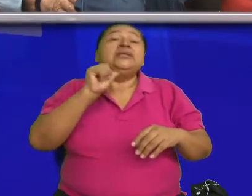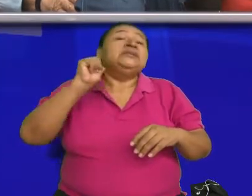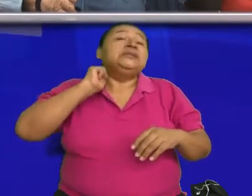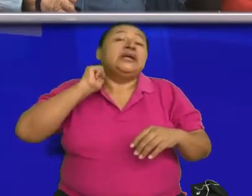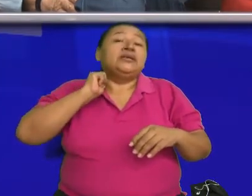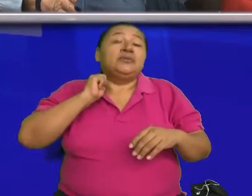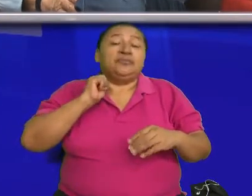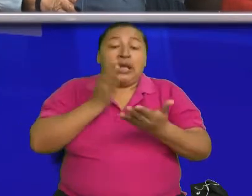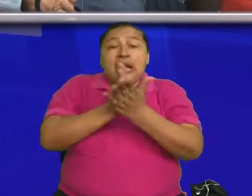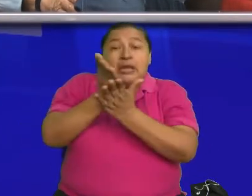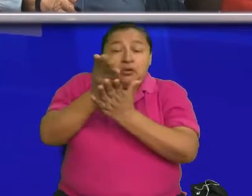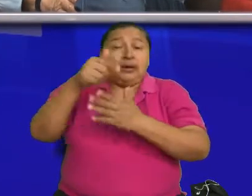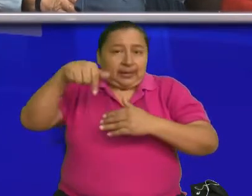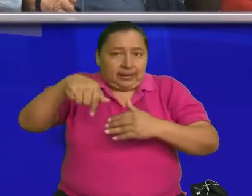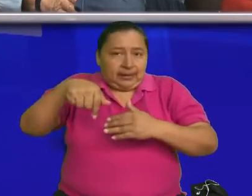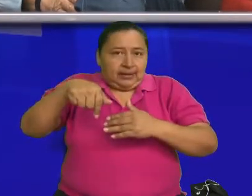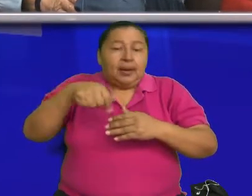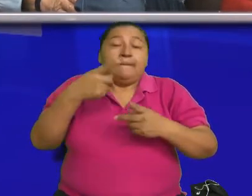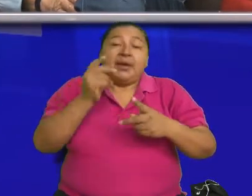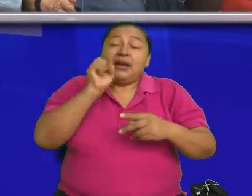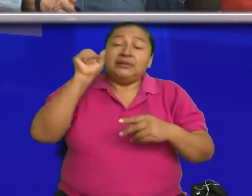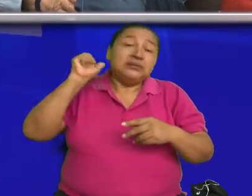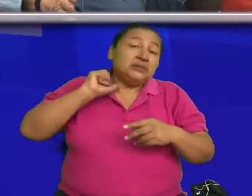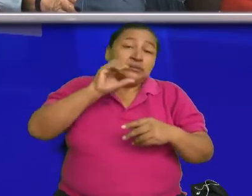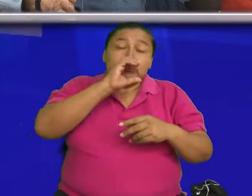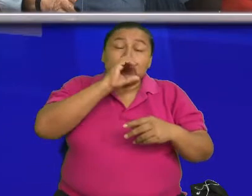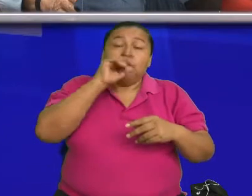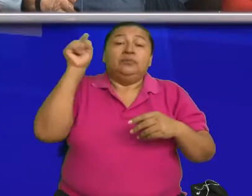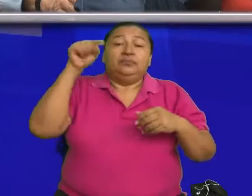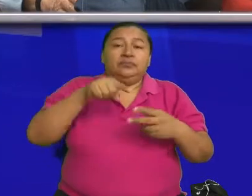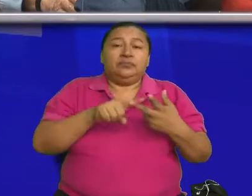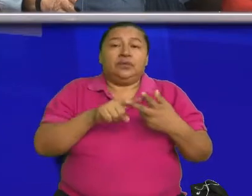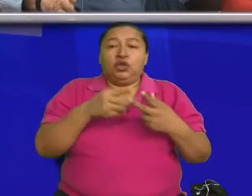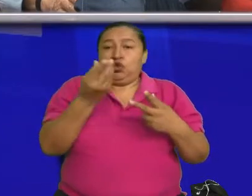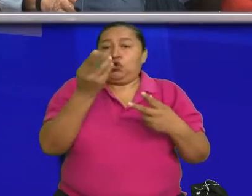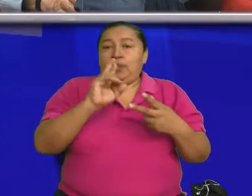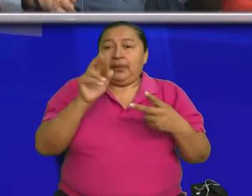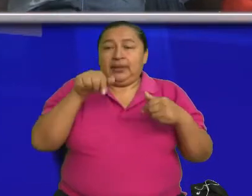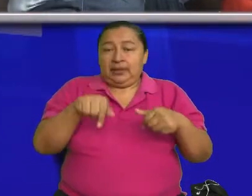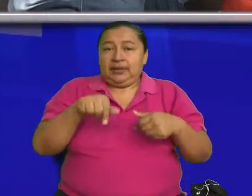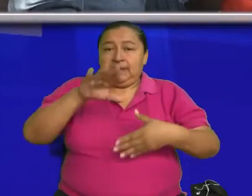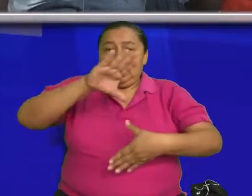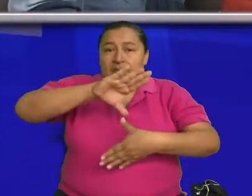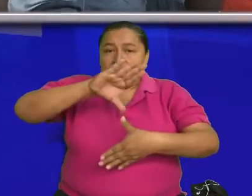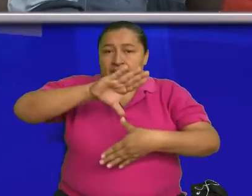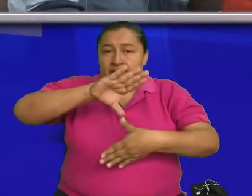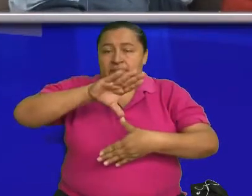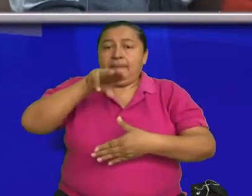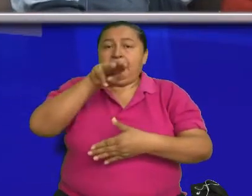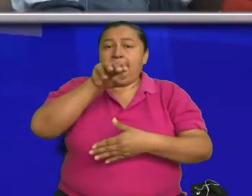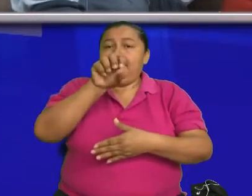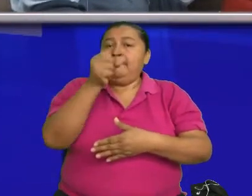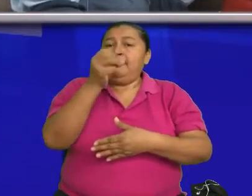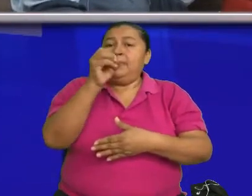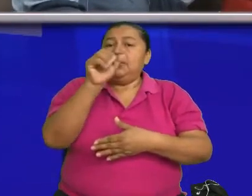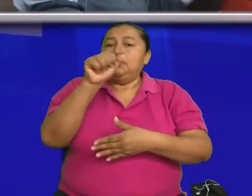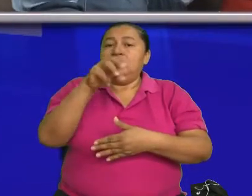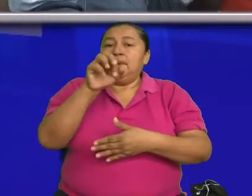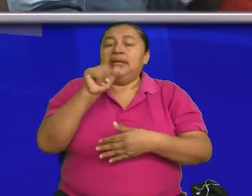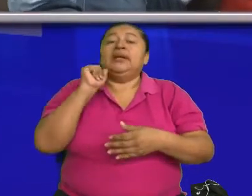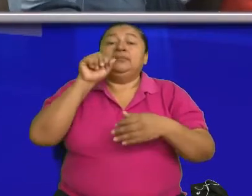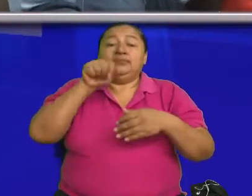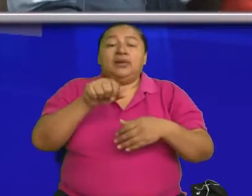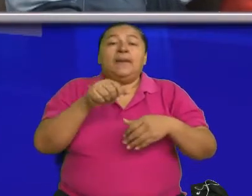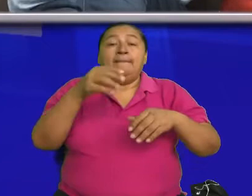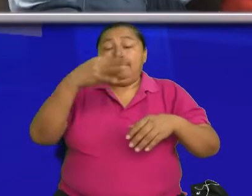de aquí. Mira. Tenés ahí el tomate de aquí. América, pues, Mesoamérica, Mesoamérica, de México hasta